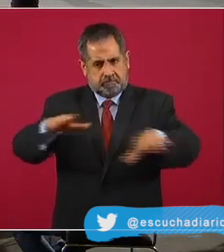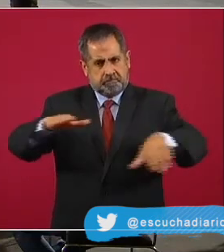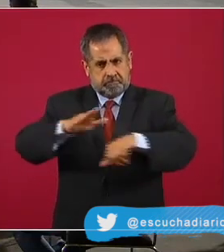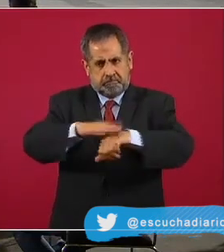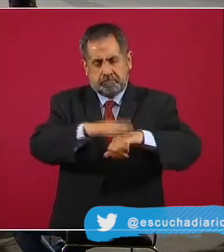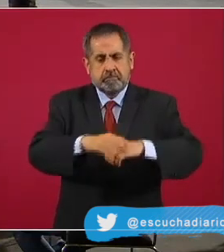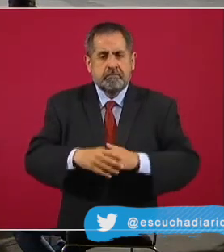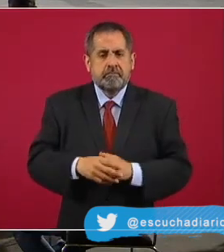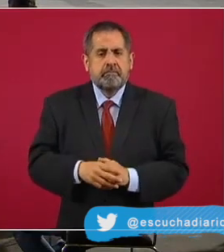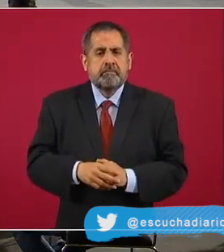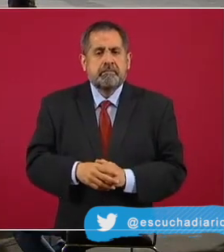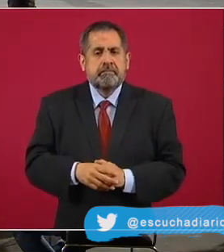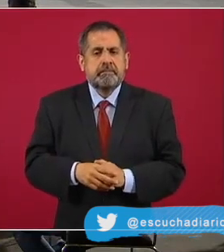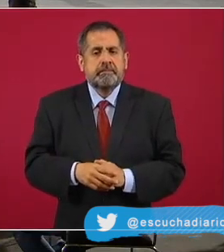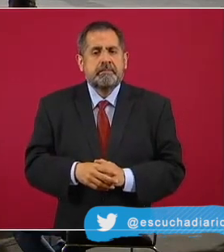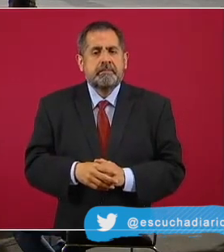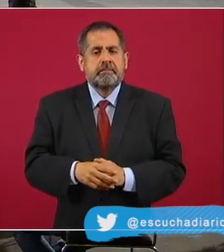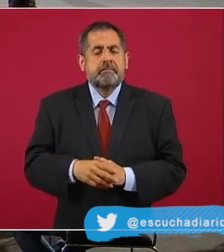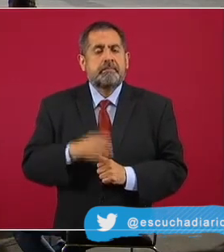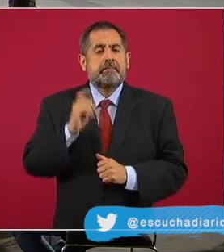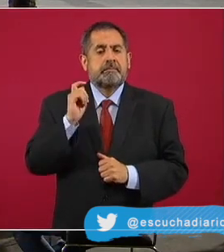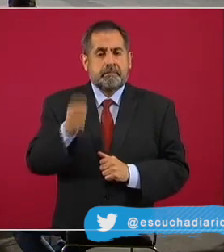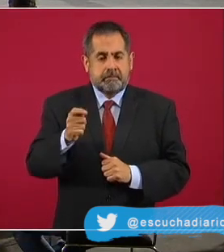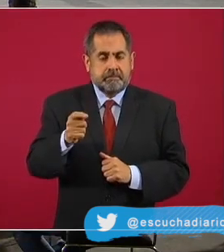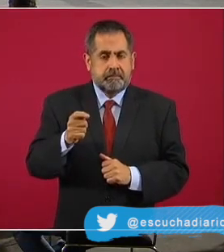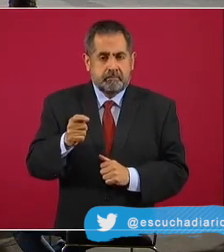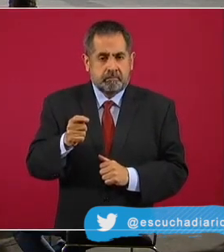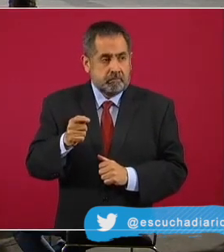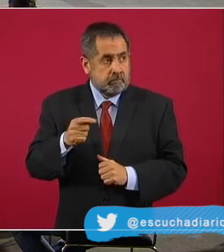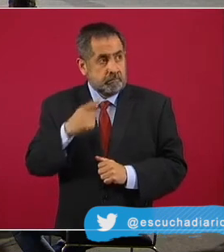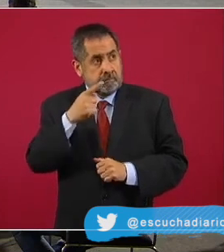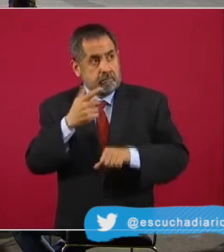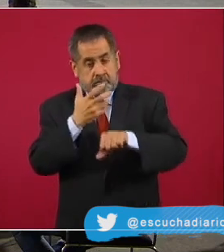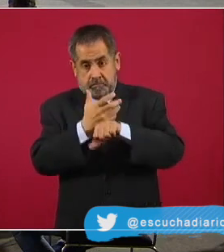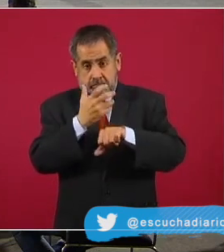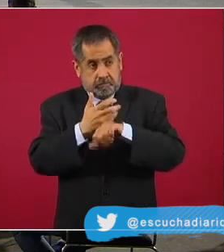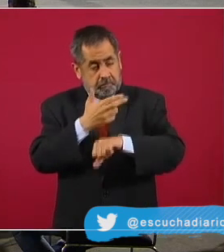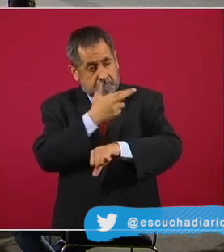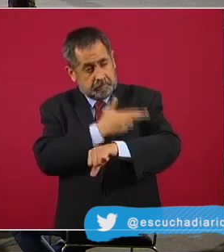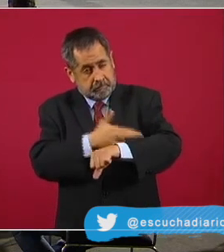informándoles que una vez que terminó